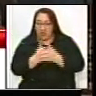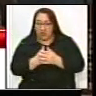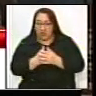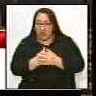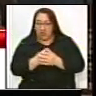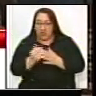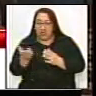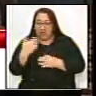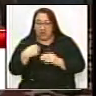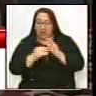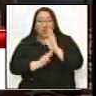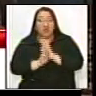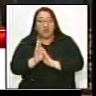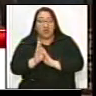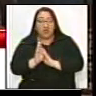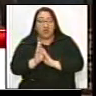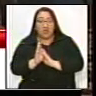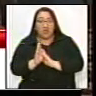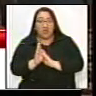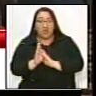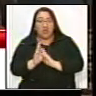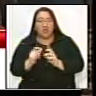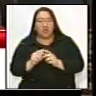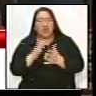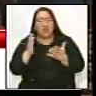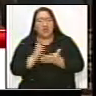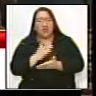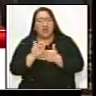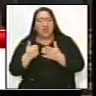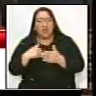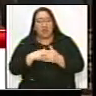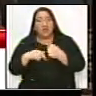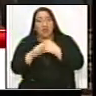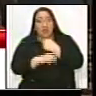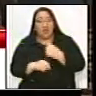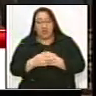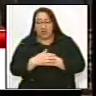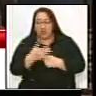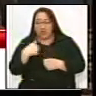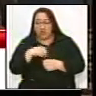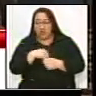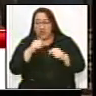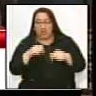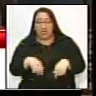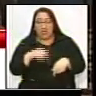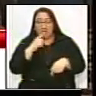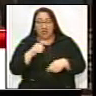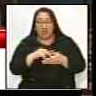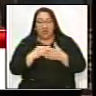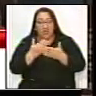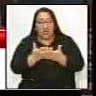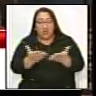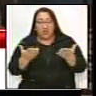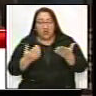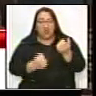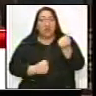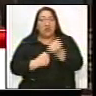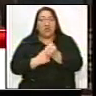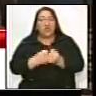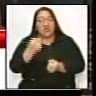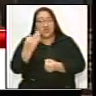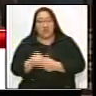y vamos a superar los graves problemas que tenemos en nuestro país. Nosotros aquí estamos dispuestos a ayudarlos